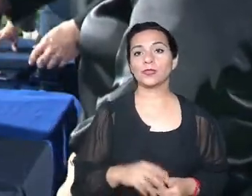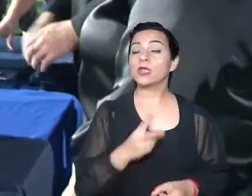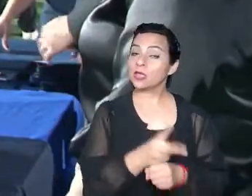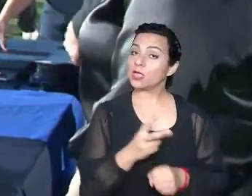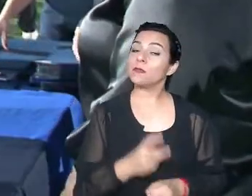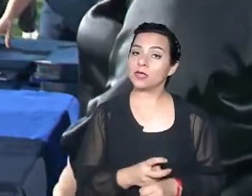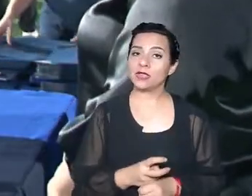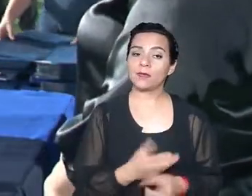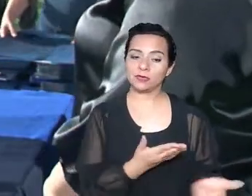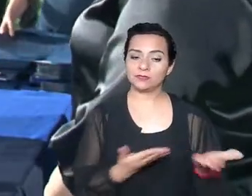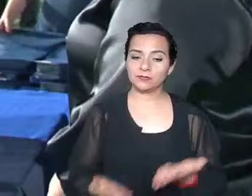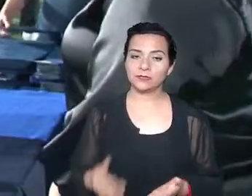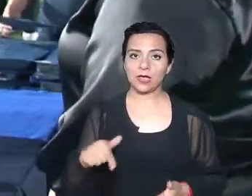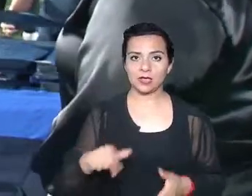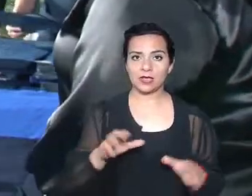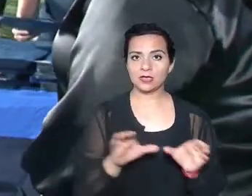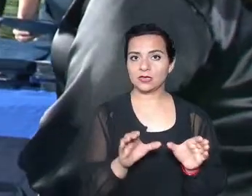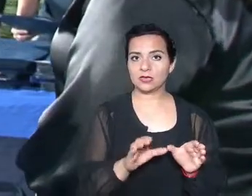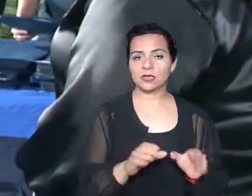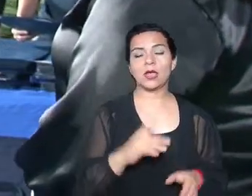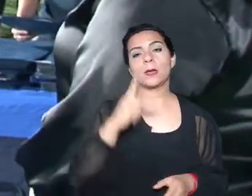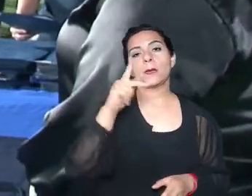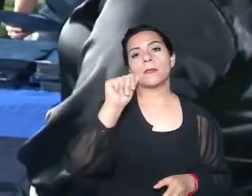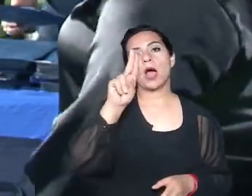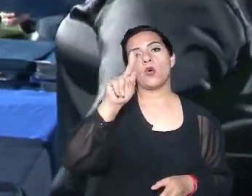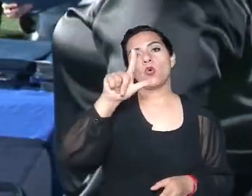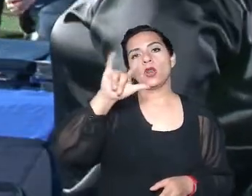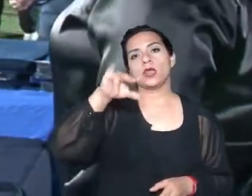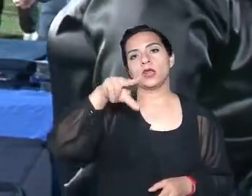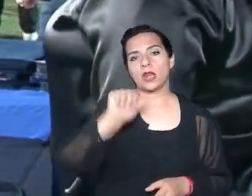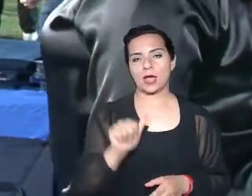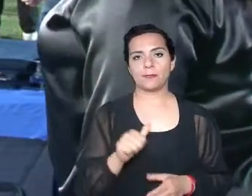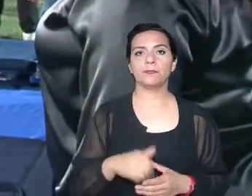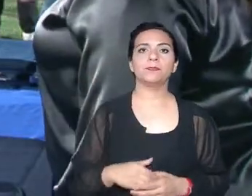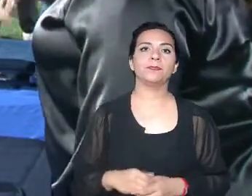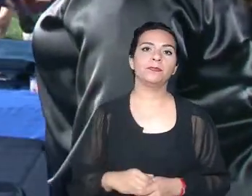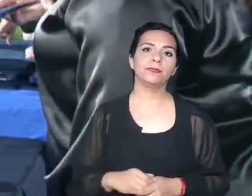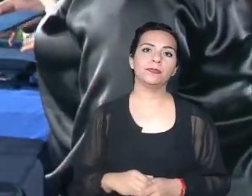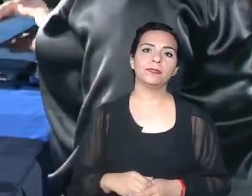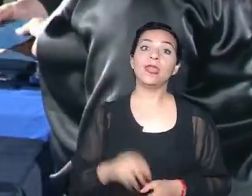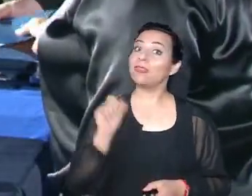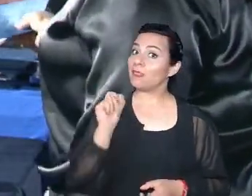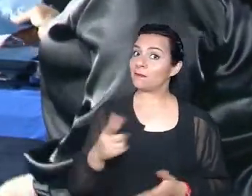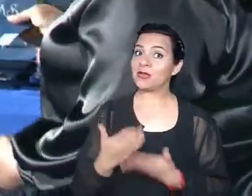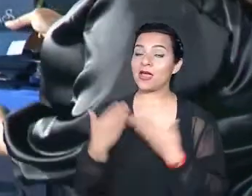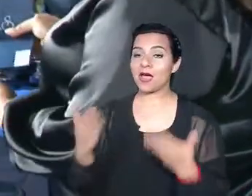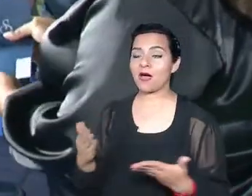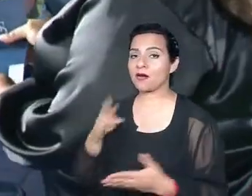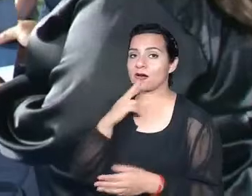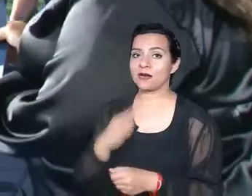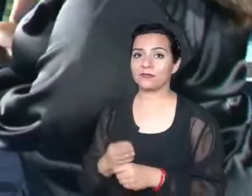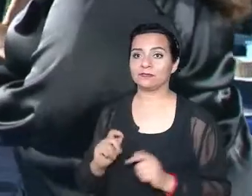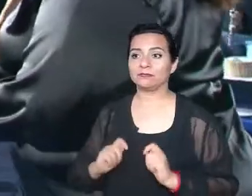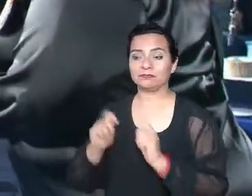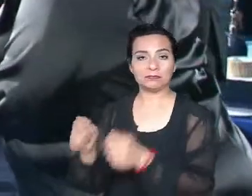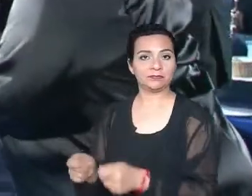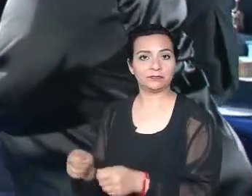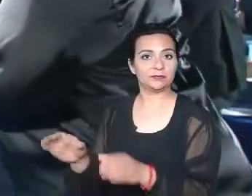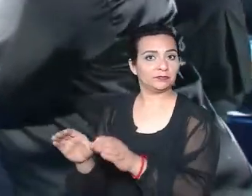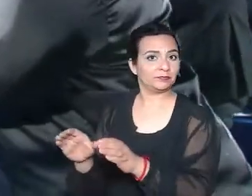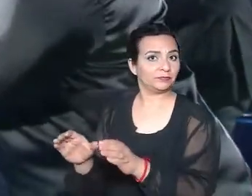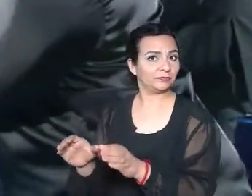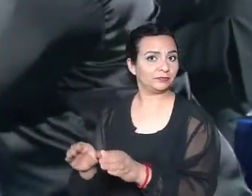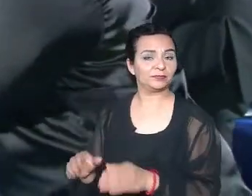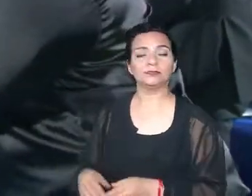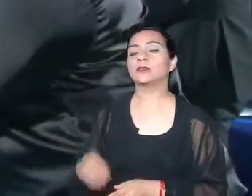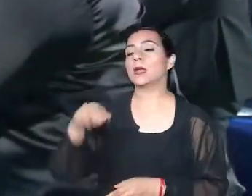Invitamos a pasar a recibir su reconocimiento a Paulina Janet Jiménez Espinosa. Toca el turno para recibir su reconocimiento de parte de las